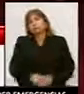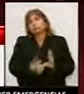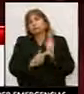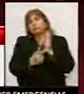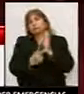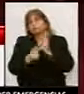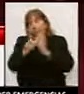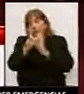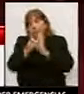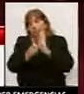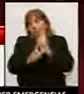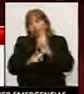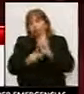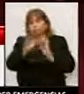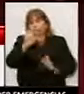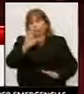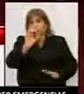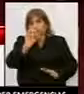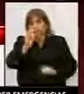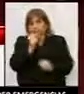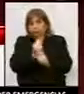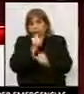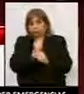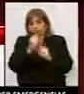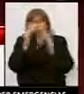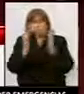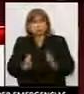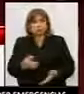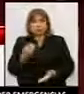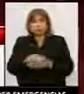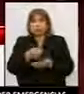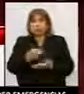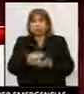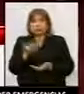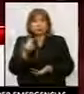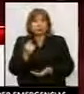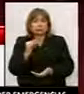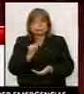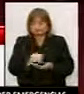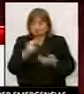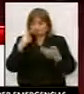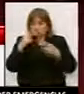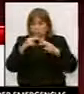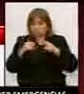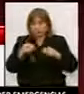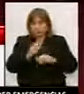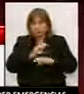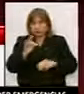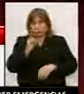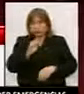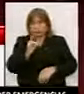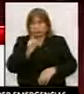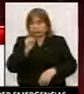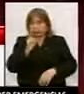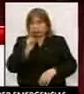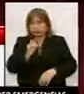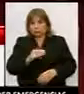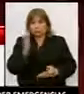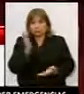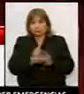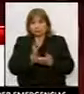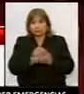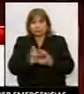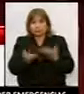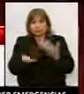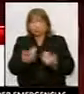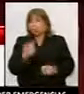lista de 30 funcionarios que dieron los créditos y no cobraron la tasa de interés. Y se acabó la investigación. No serviría esa investigación sino para sancionar a unos